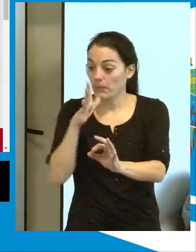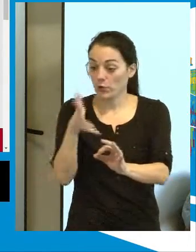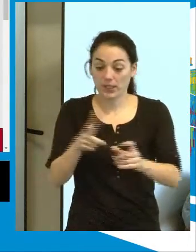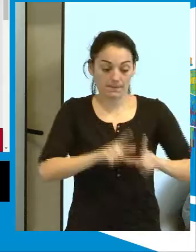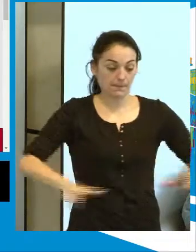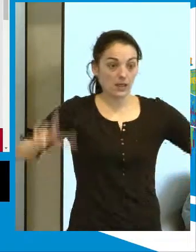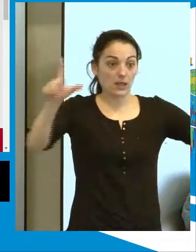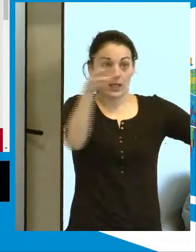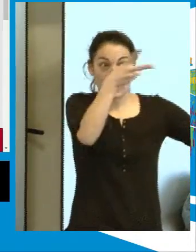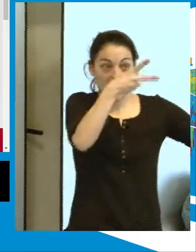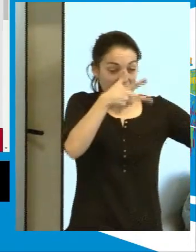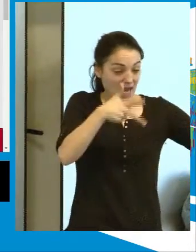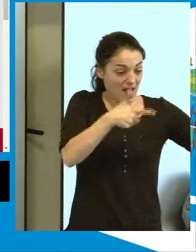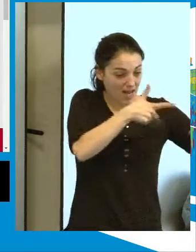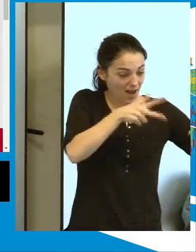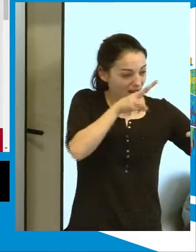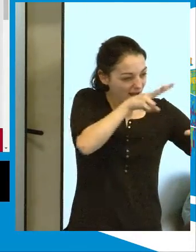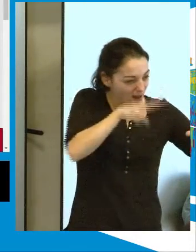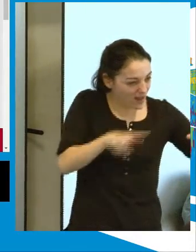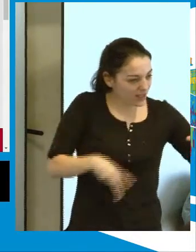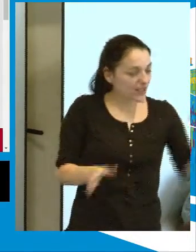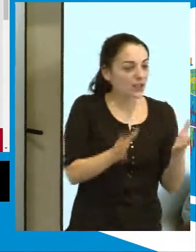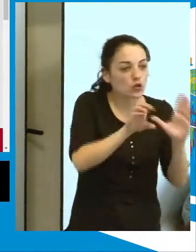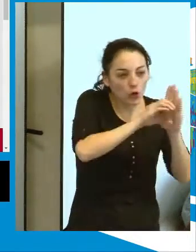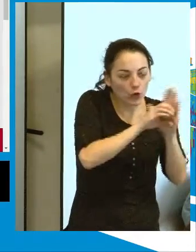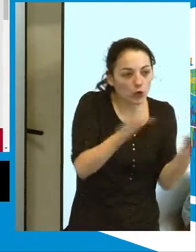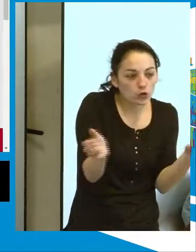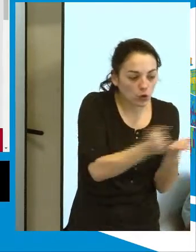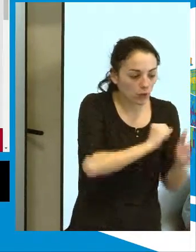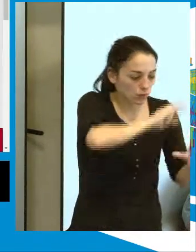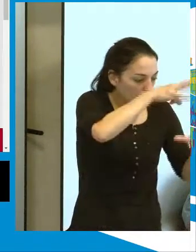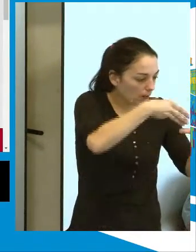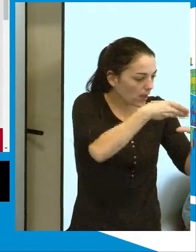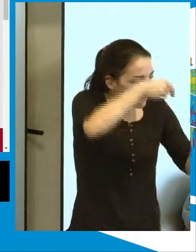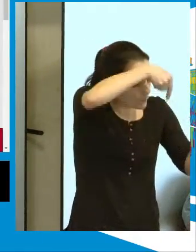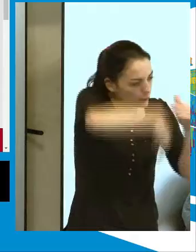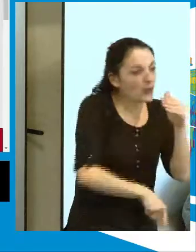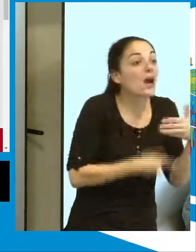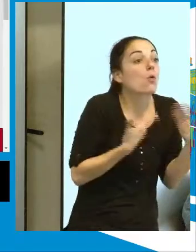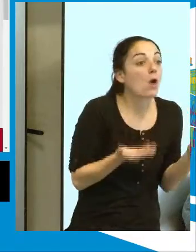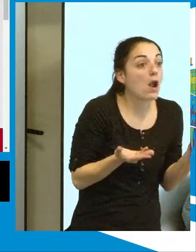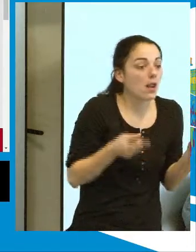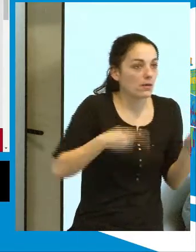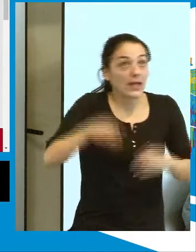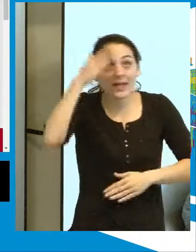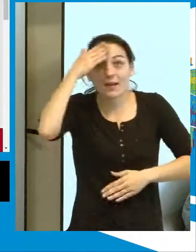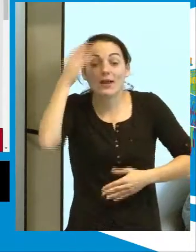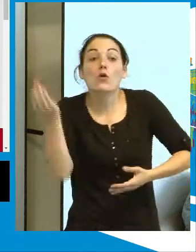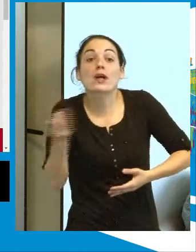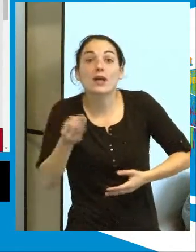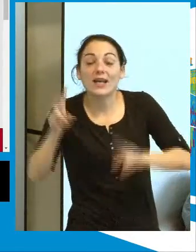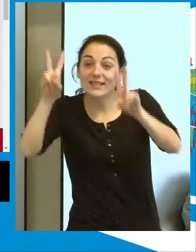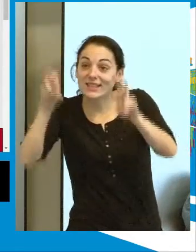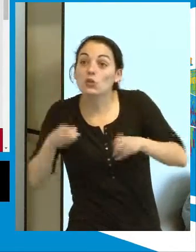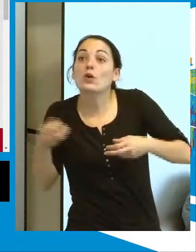código. Entonces necesita que cuando encuentre pues, una página le diga qué nivel de profundidad está, o qué es un encabezado, o qué es un título,